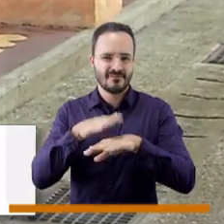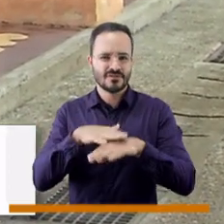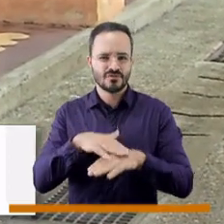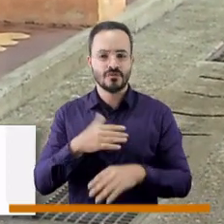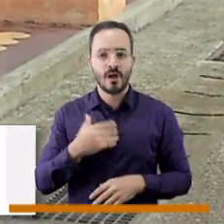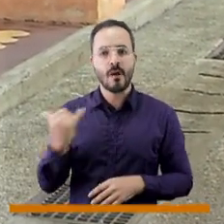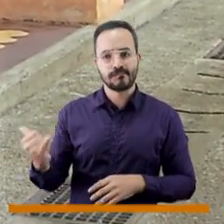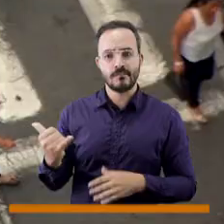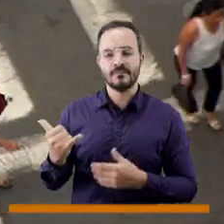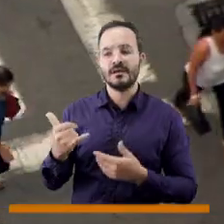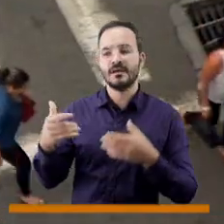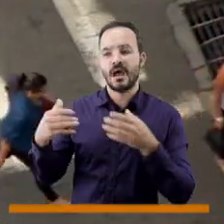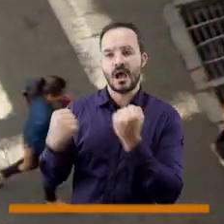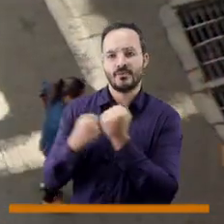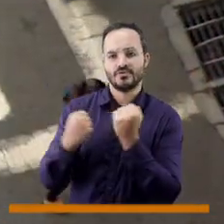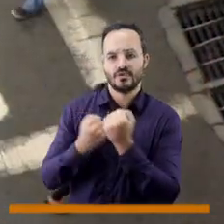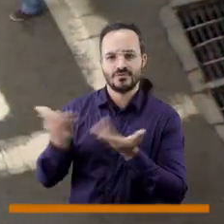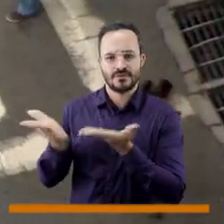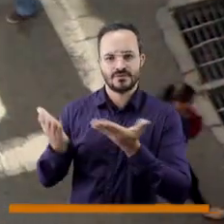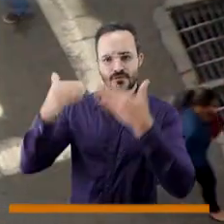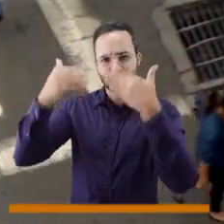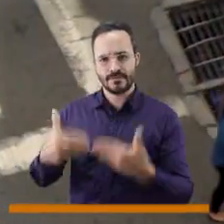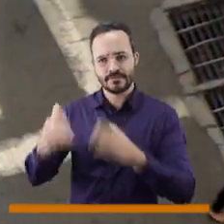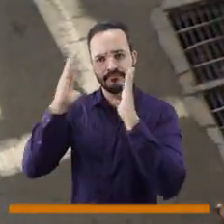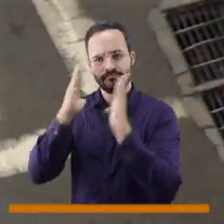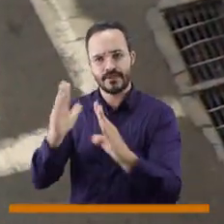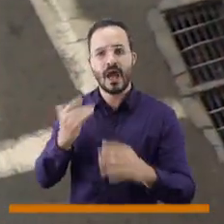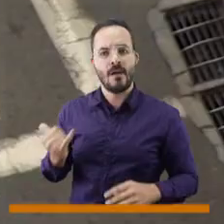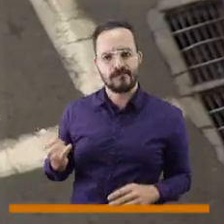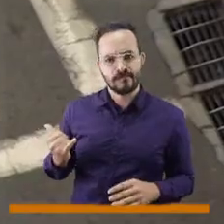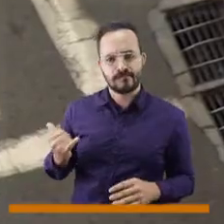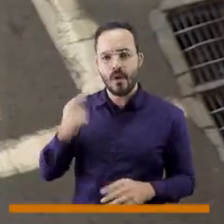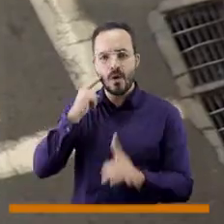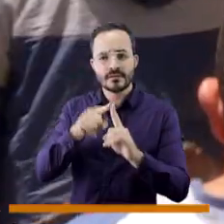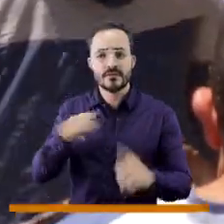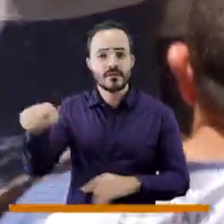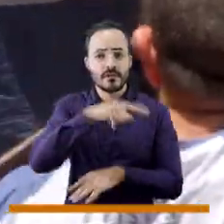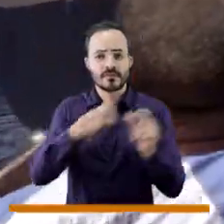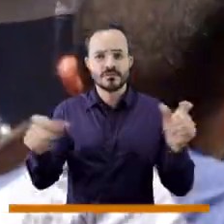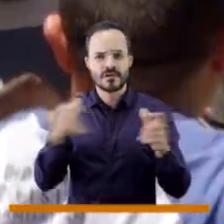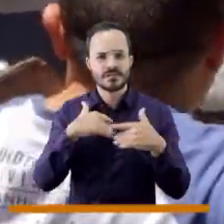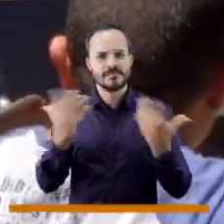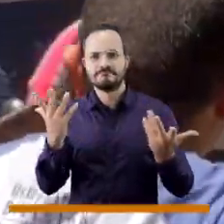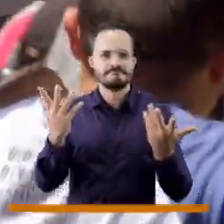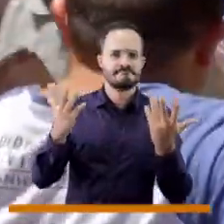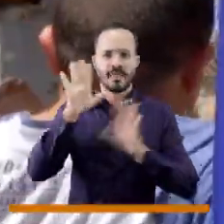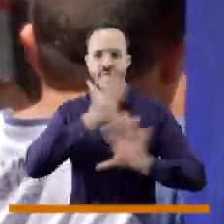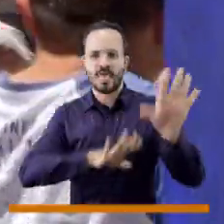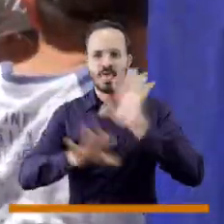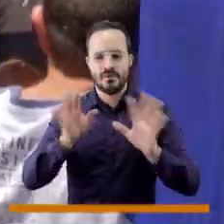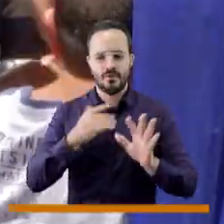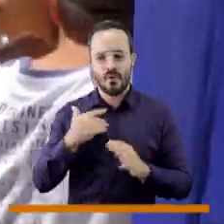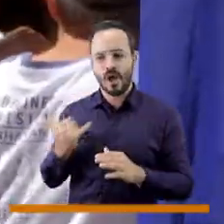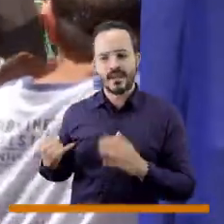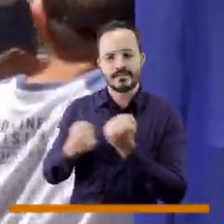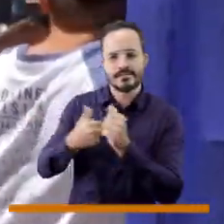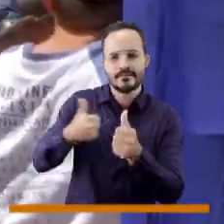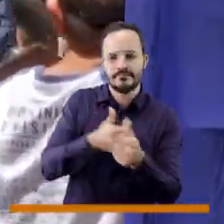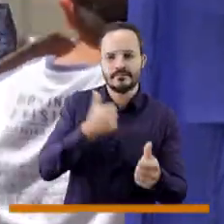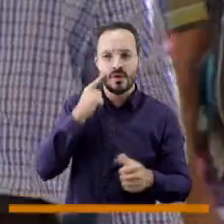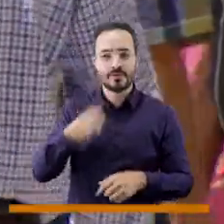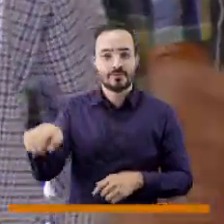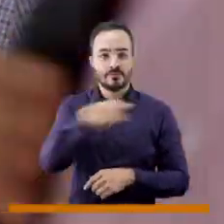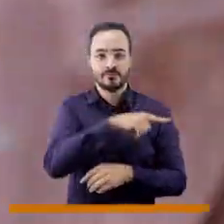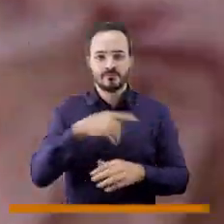del servicio de discapacidad, para que las personas se sientan con firmeza a la hora de tomar esas decisiones y lograr esos acuerdos o